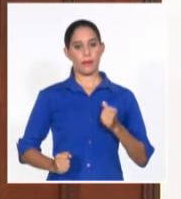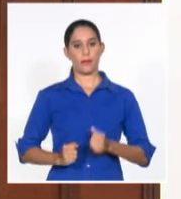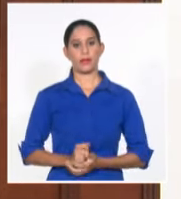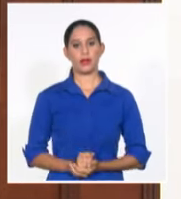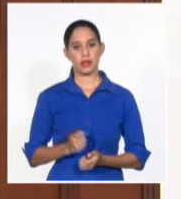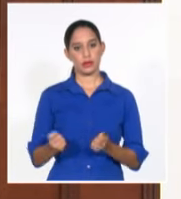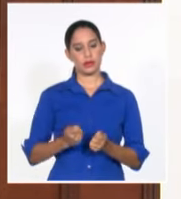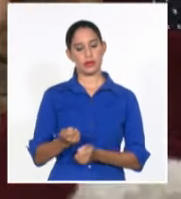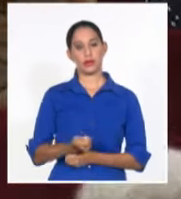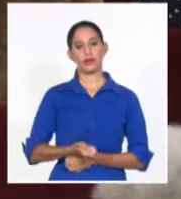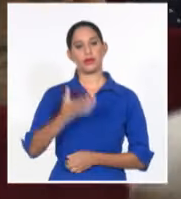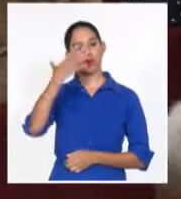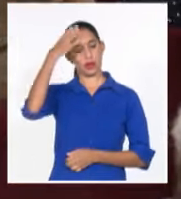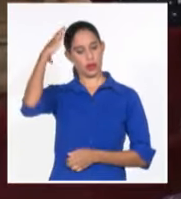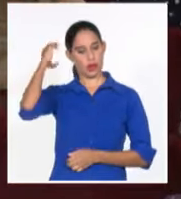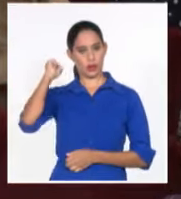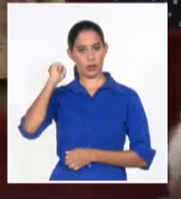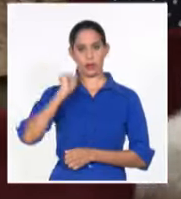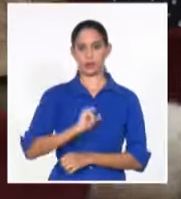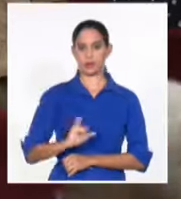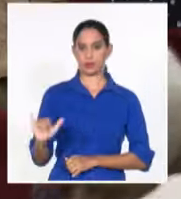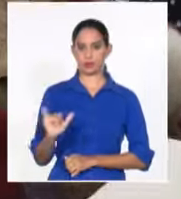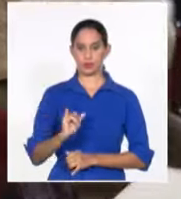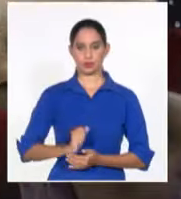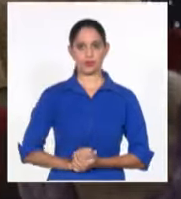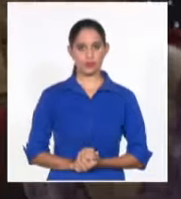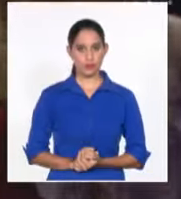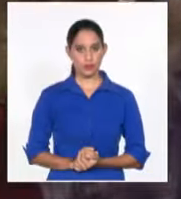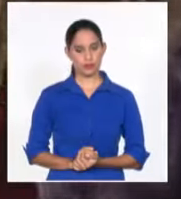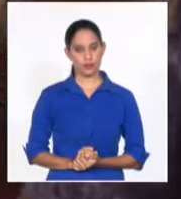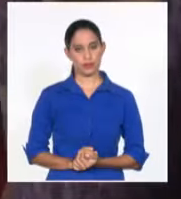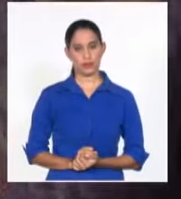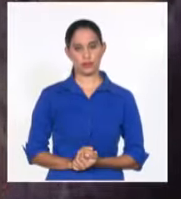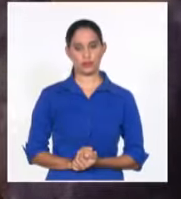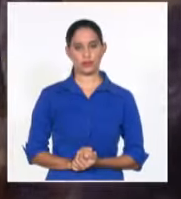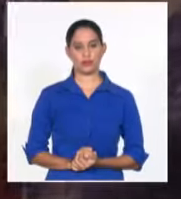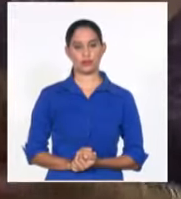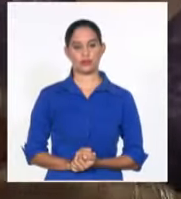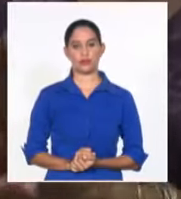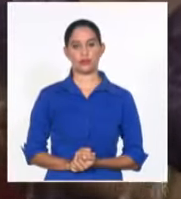Raúl Castro Ruz. Lisset Márquez, Canal Cubano de Noticias.